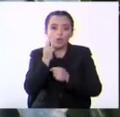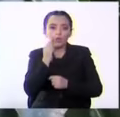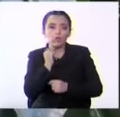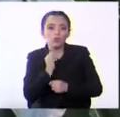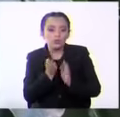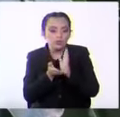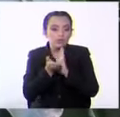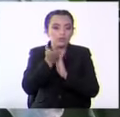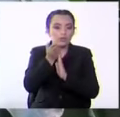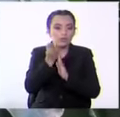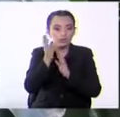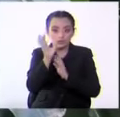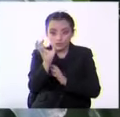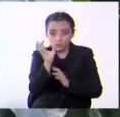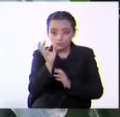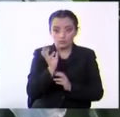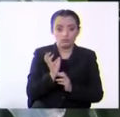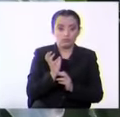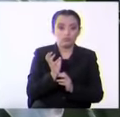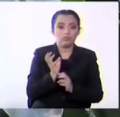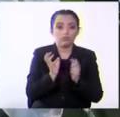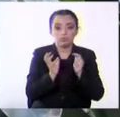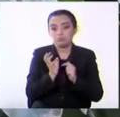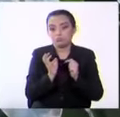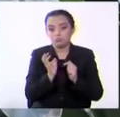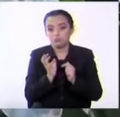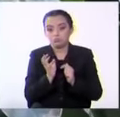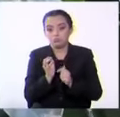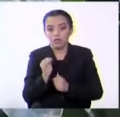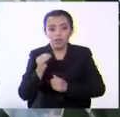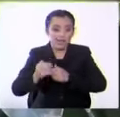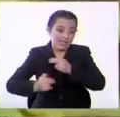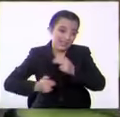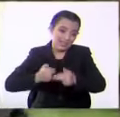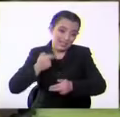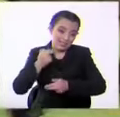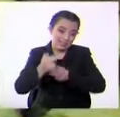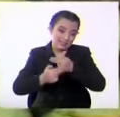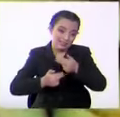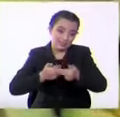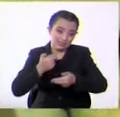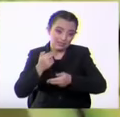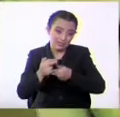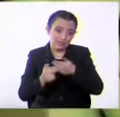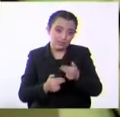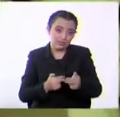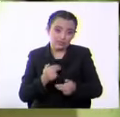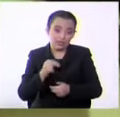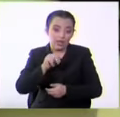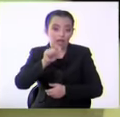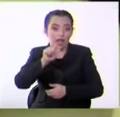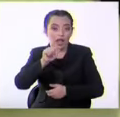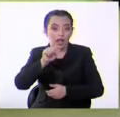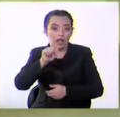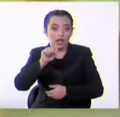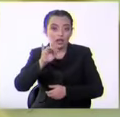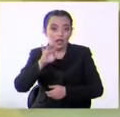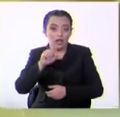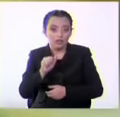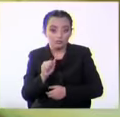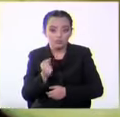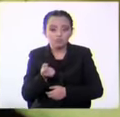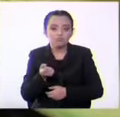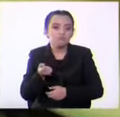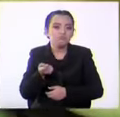menos semillas. Si esta característica es heredable, es decir, se debe a una variante alélica, en unas pocas